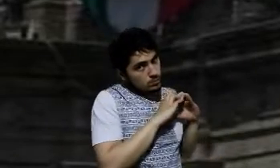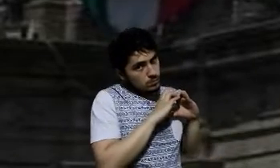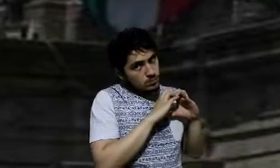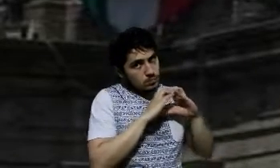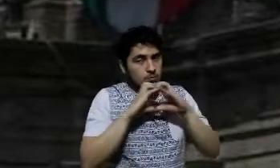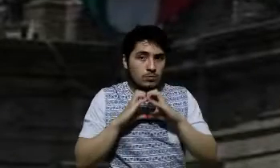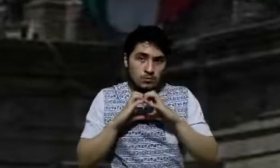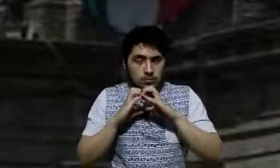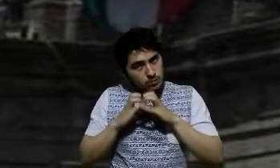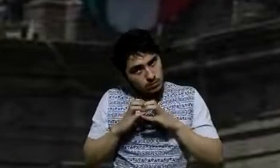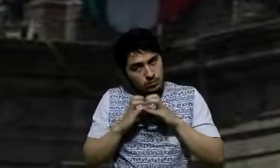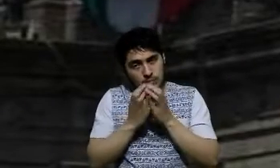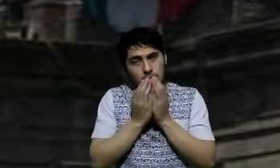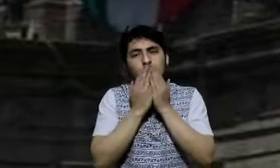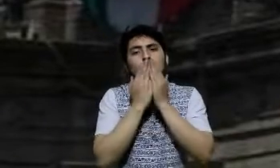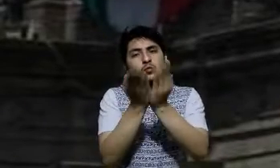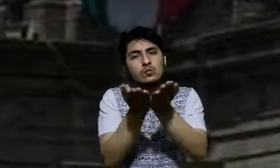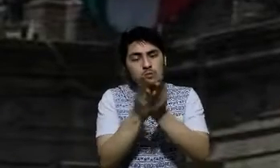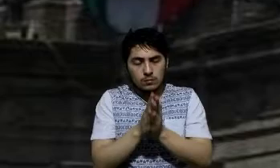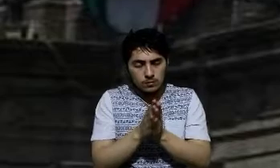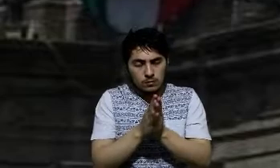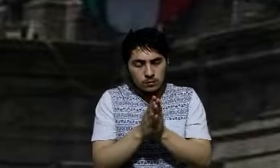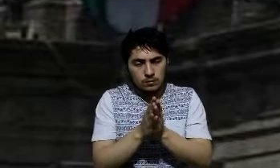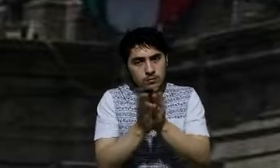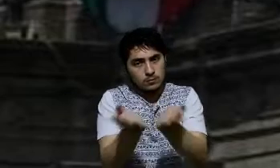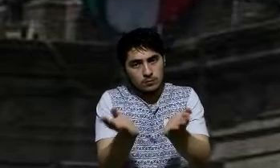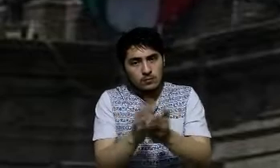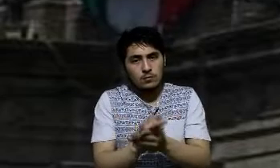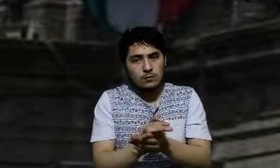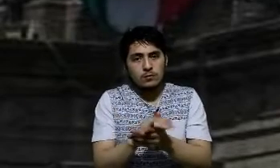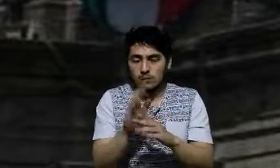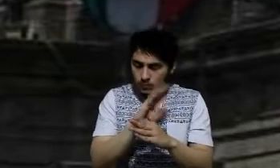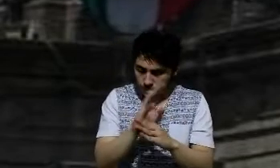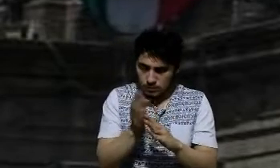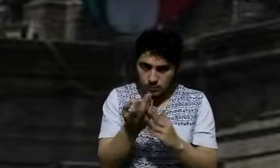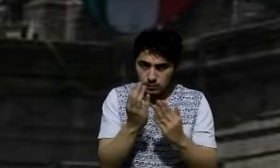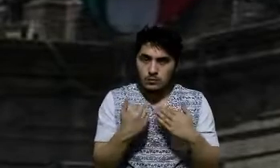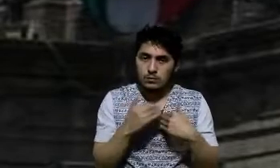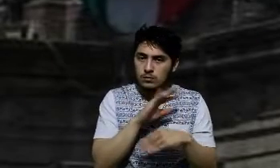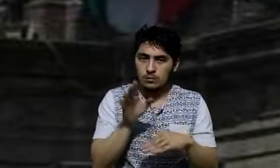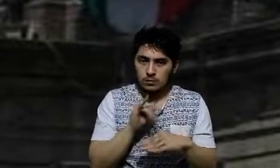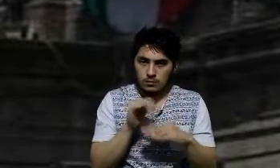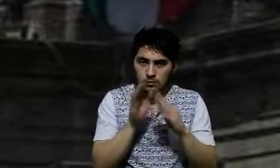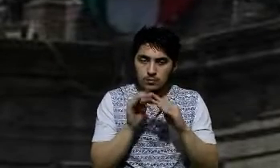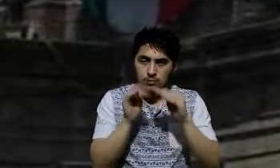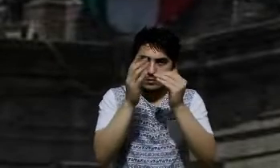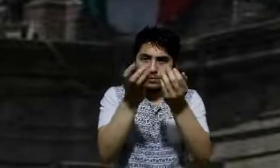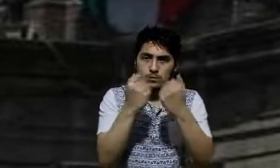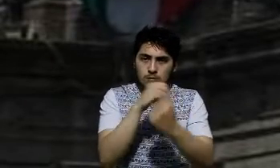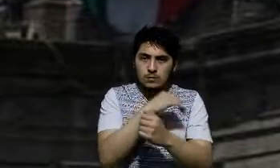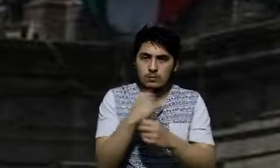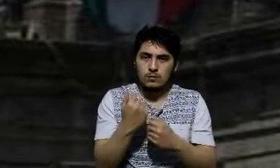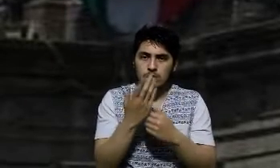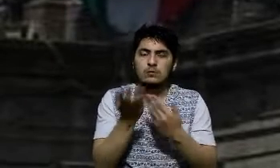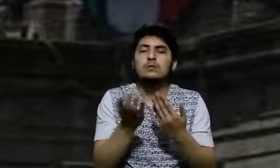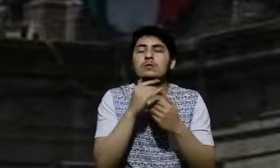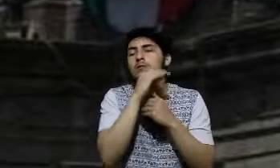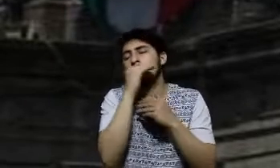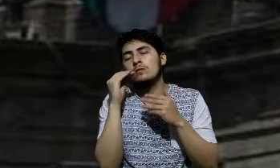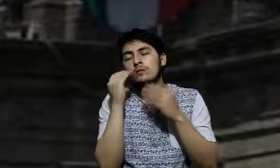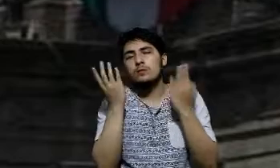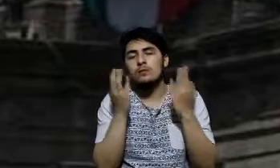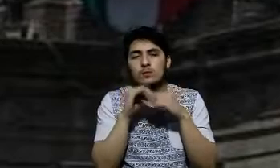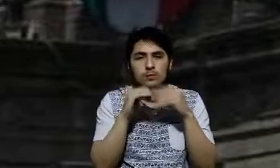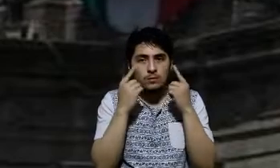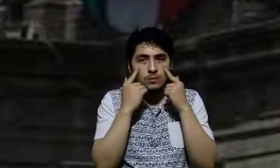que el mismo pueblo tiene que pagar las pensiones con los impuestos? Ah, con que ahí funciona un país. Ah, señora